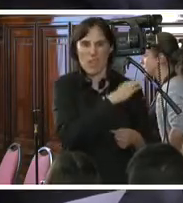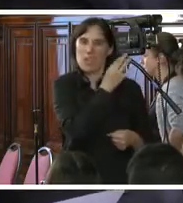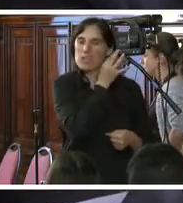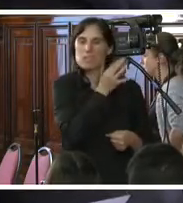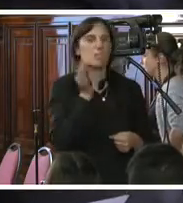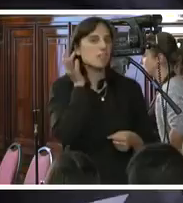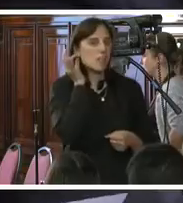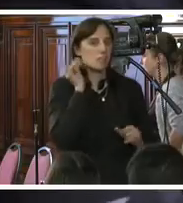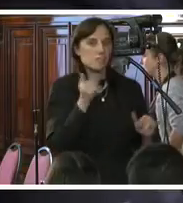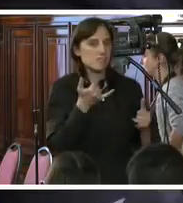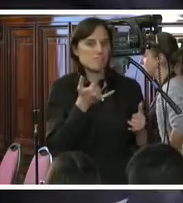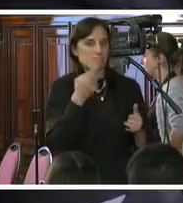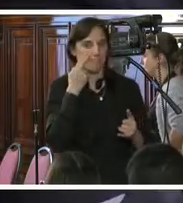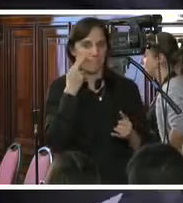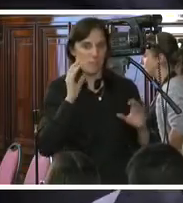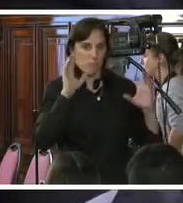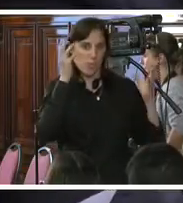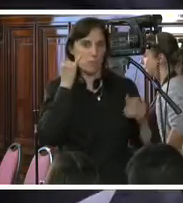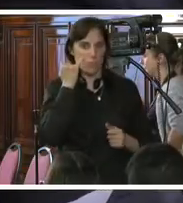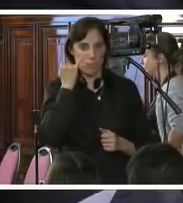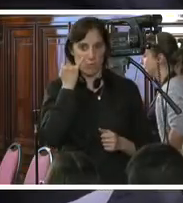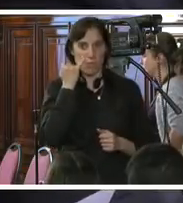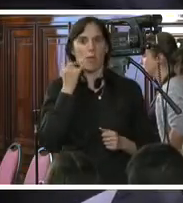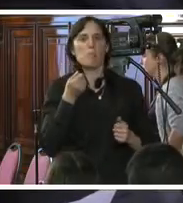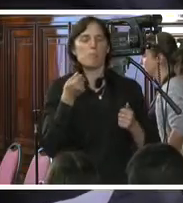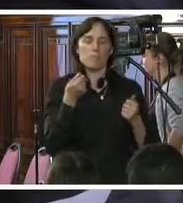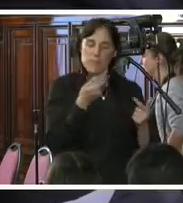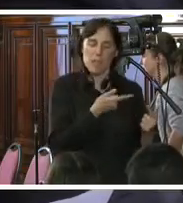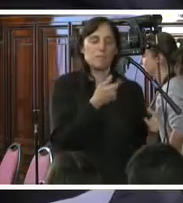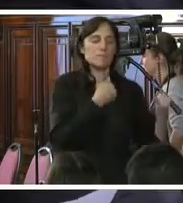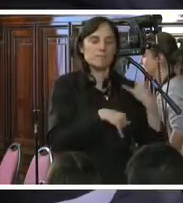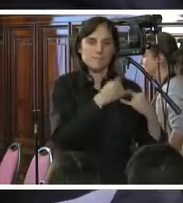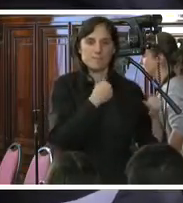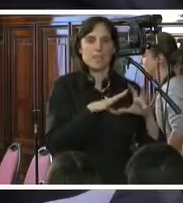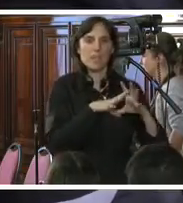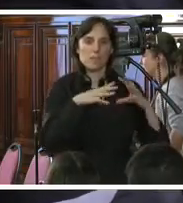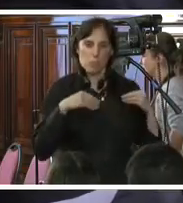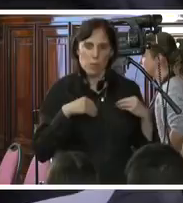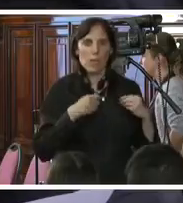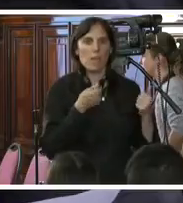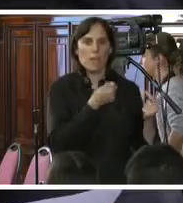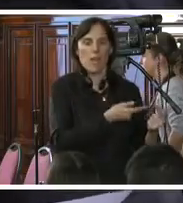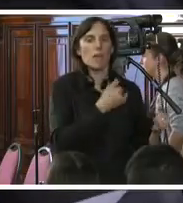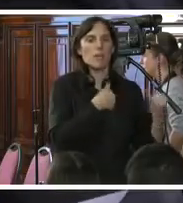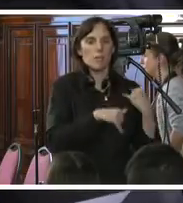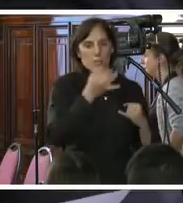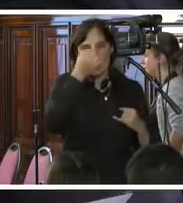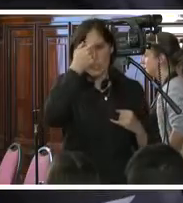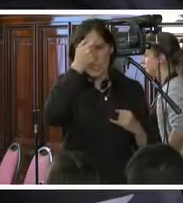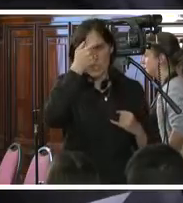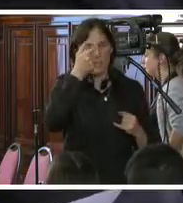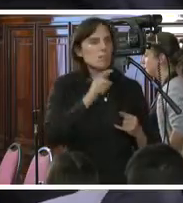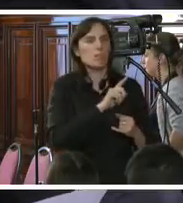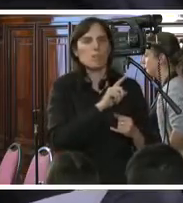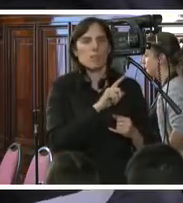necesario que se garantice la educación sexual integral en las escuelas, basada en información científica y veraz, libre de estereotipos